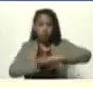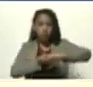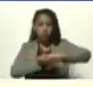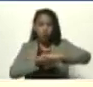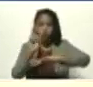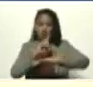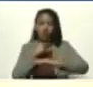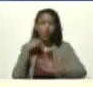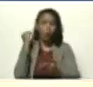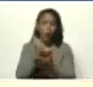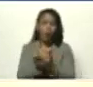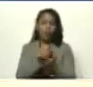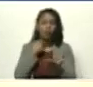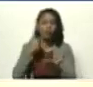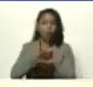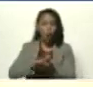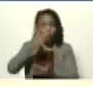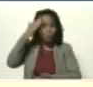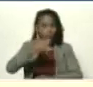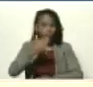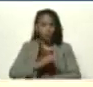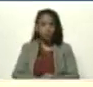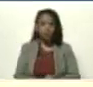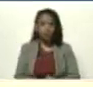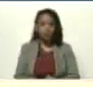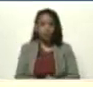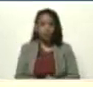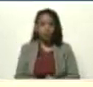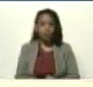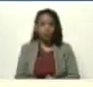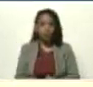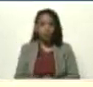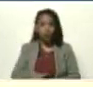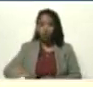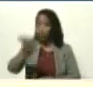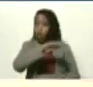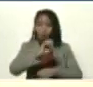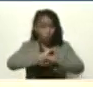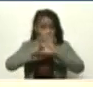no mata soldados. Estamos claros, ¿verdad?